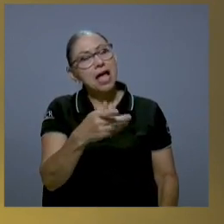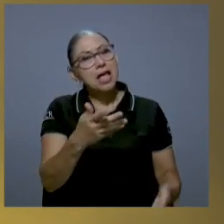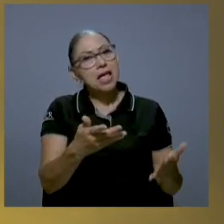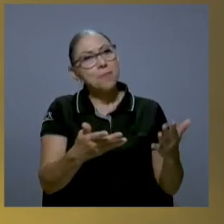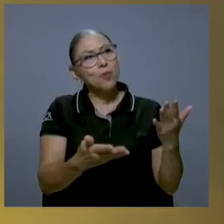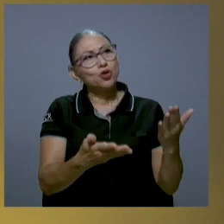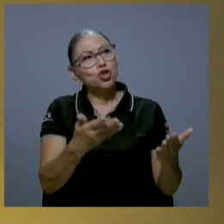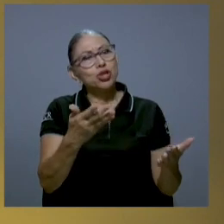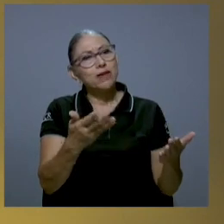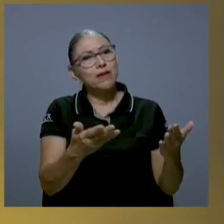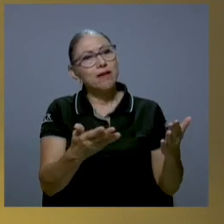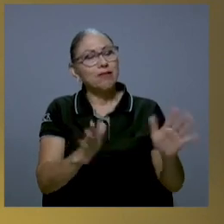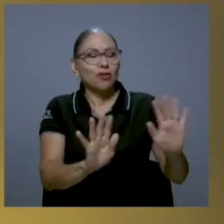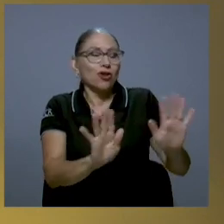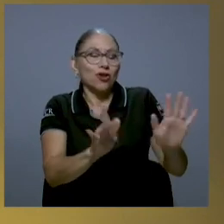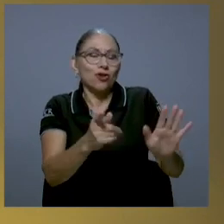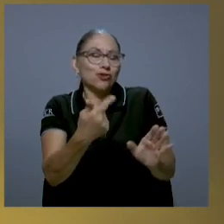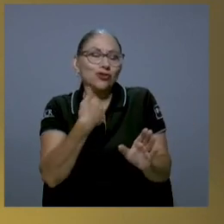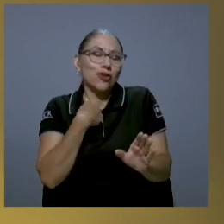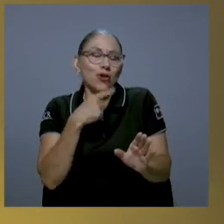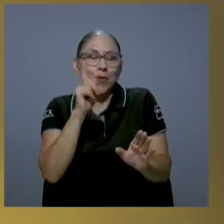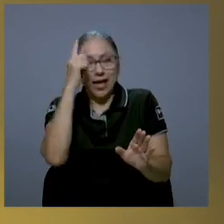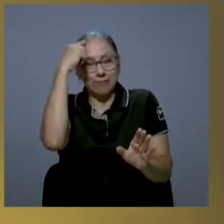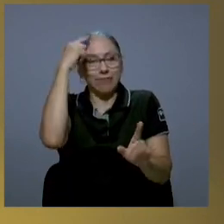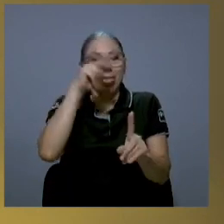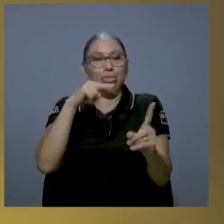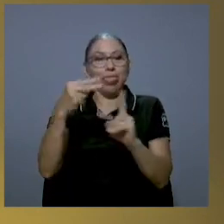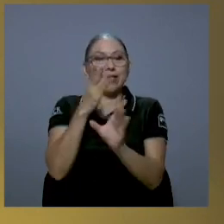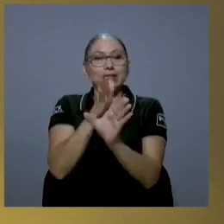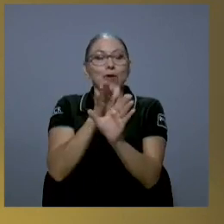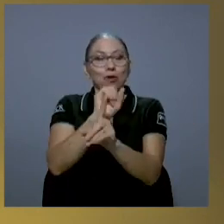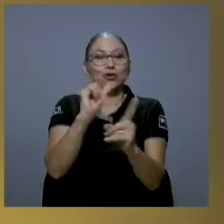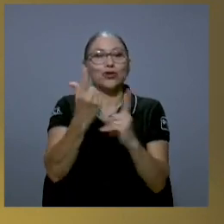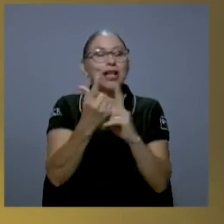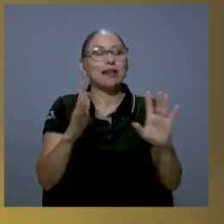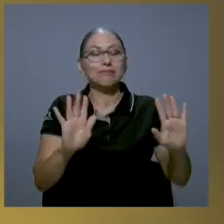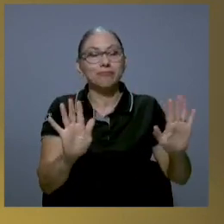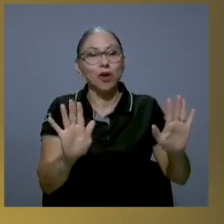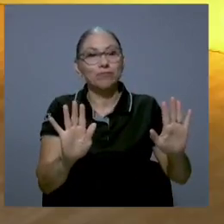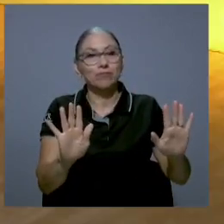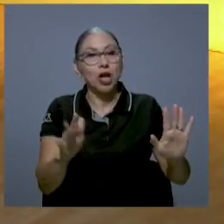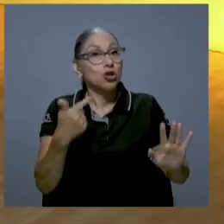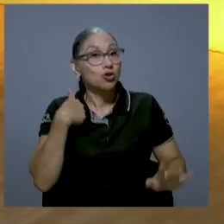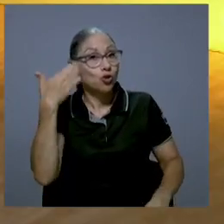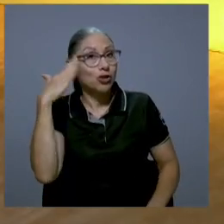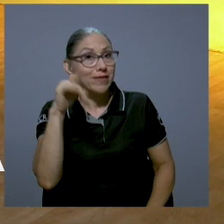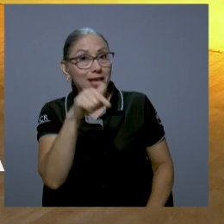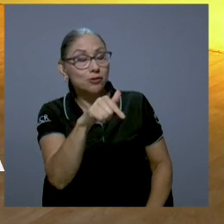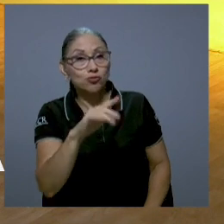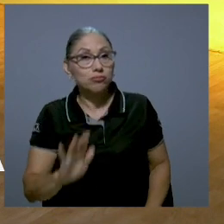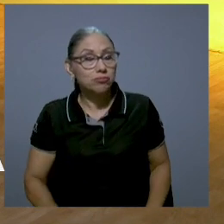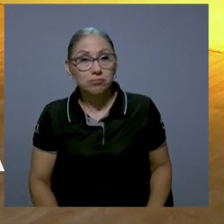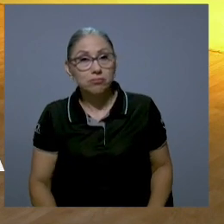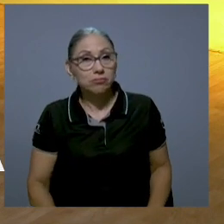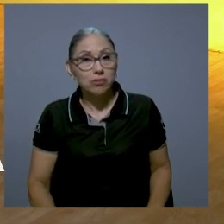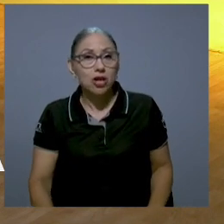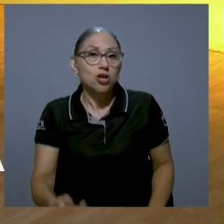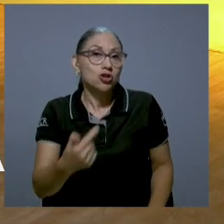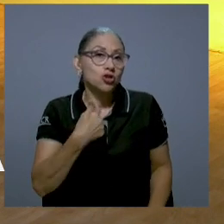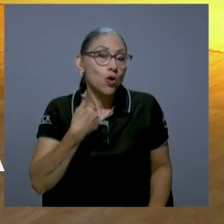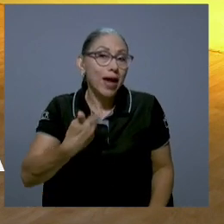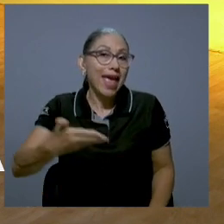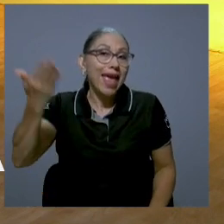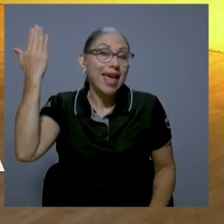ser de psicólogo social. No, yo ignoraba eso. Yo era un